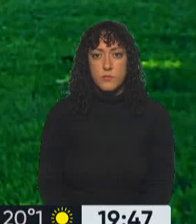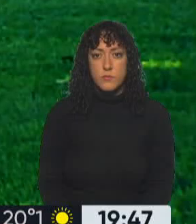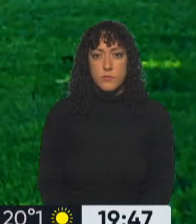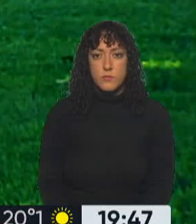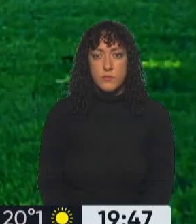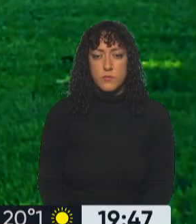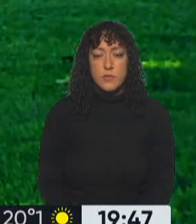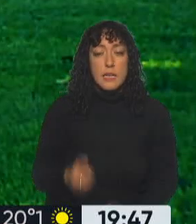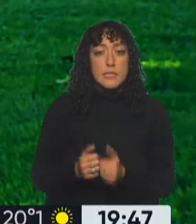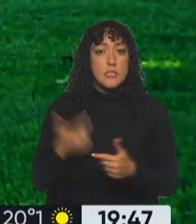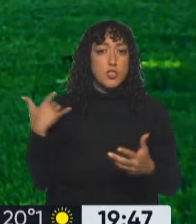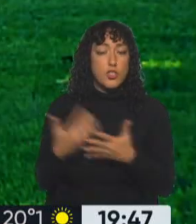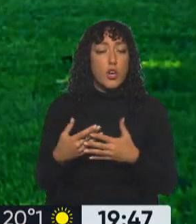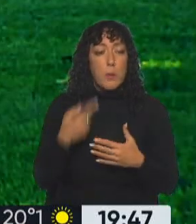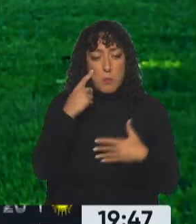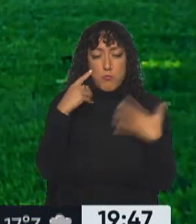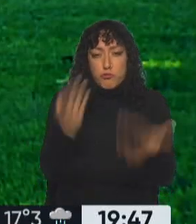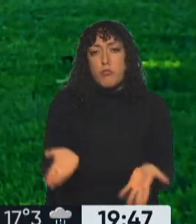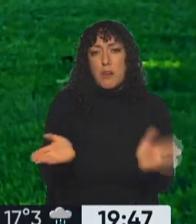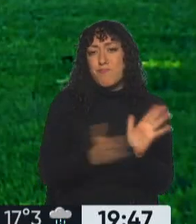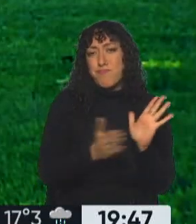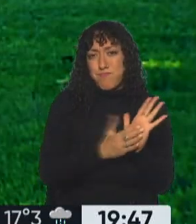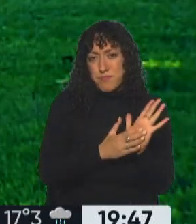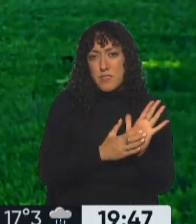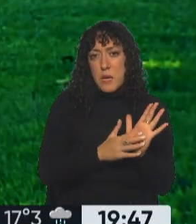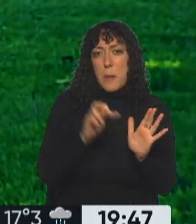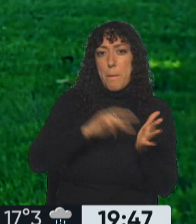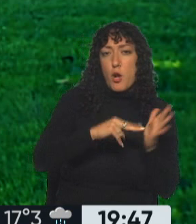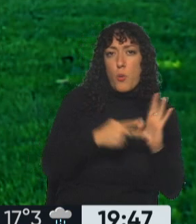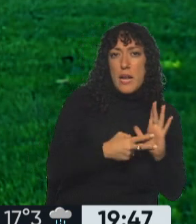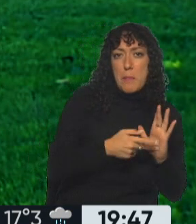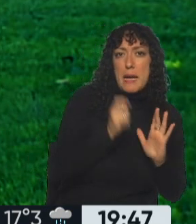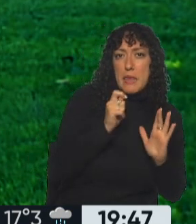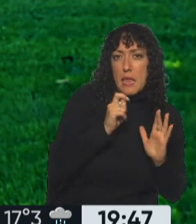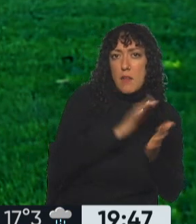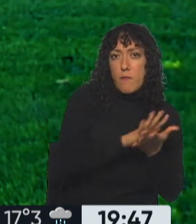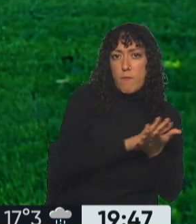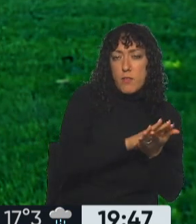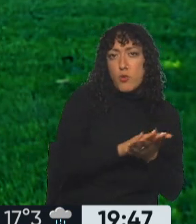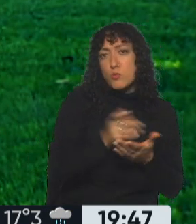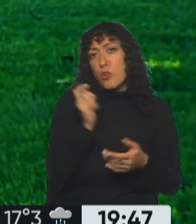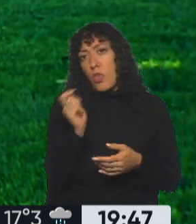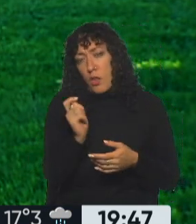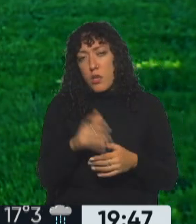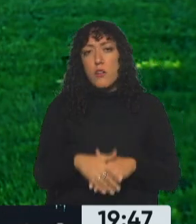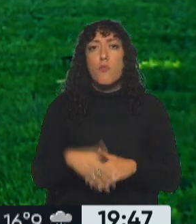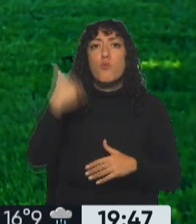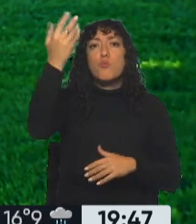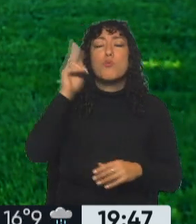La historia juzgará quién hizo qué, quién creó el problema y quién lo resolvió. Los invito a mirar hacia